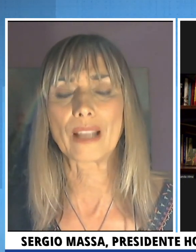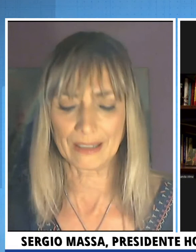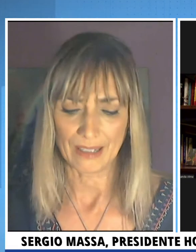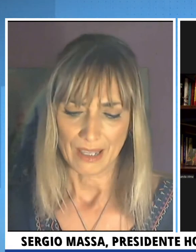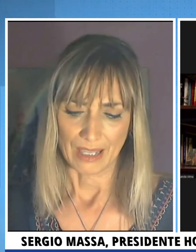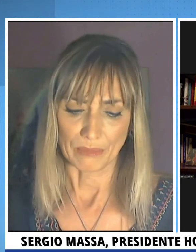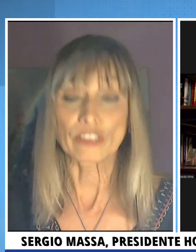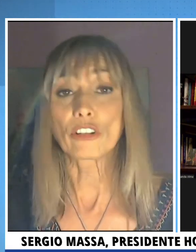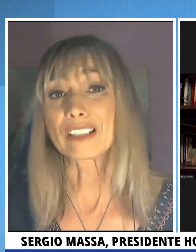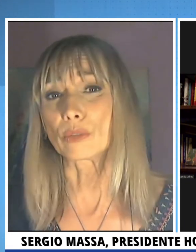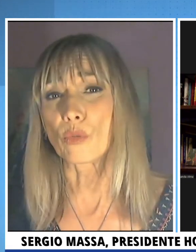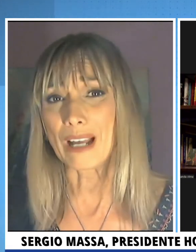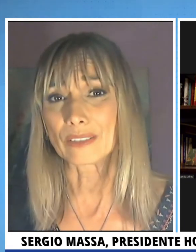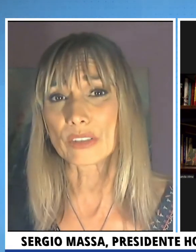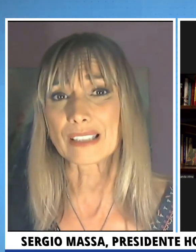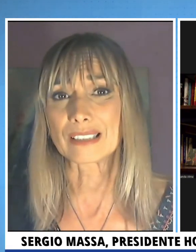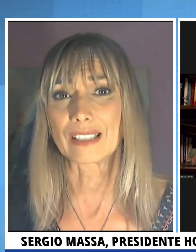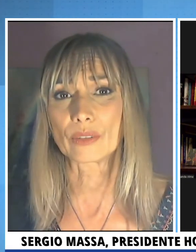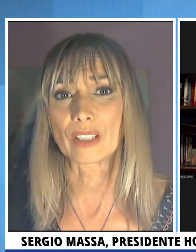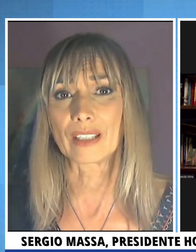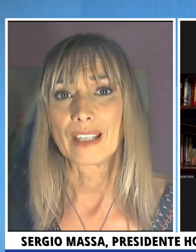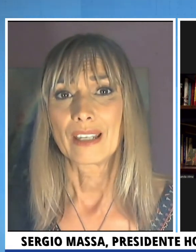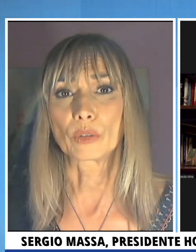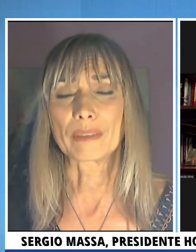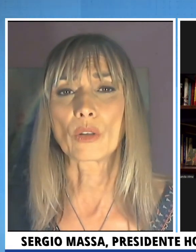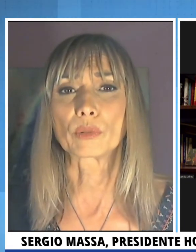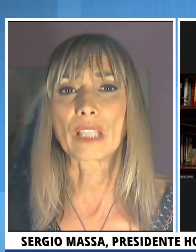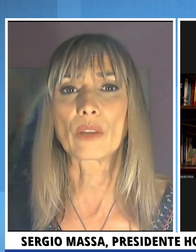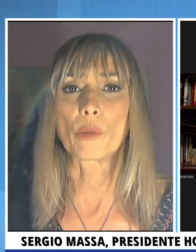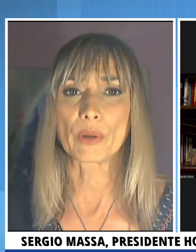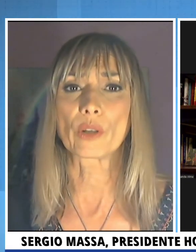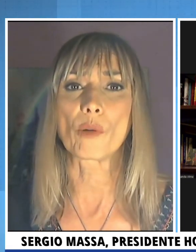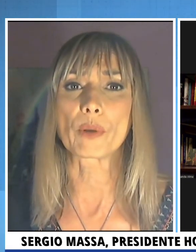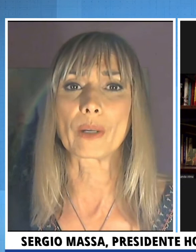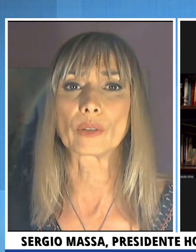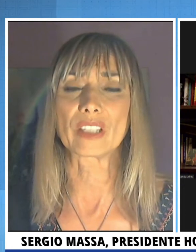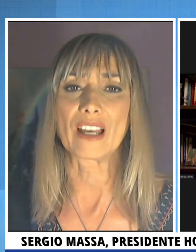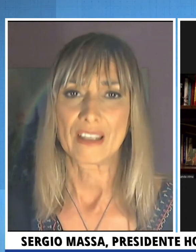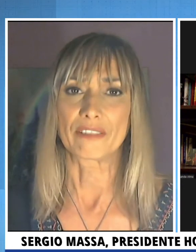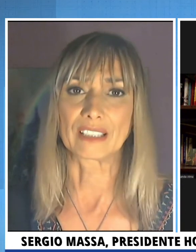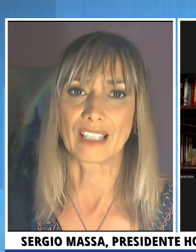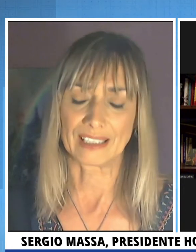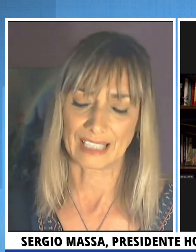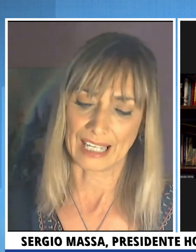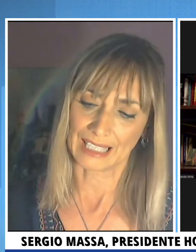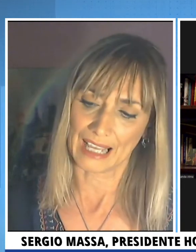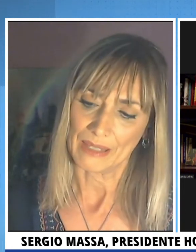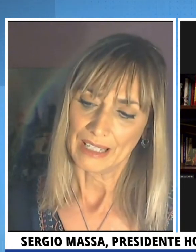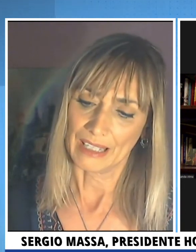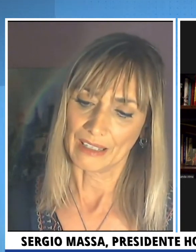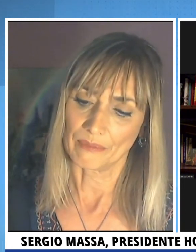rural en Misiones y Tucumán, 2 asesinatos que justamente los diputados lo ponen como probatoria frente a